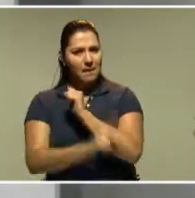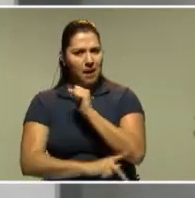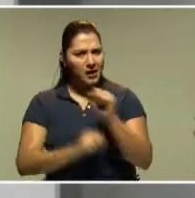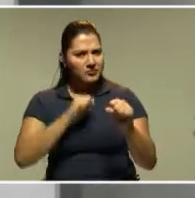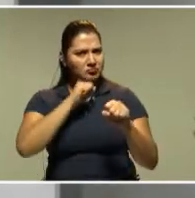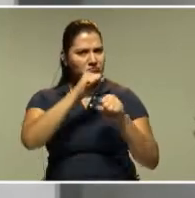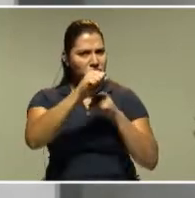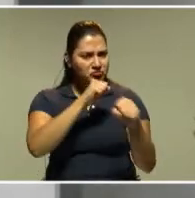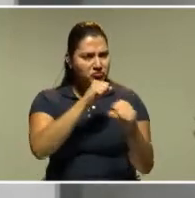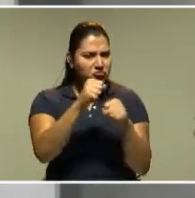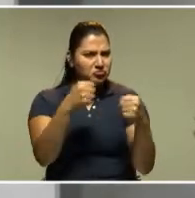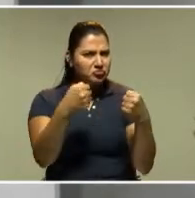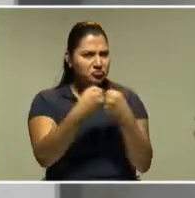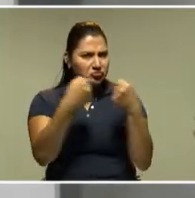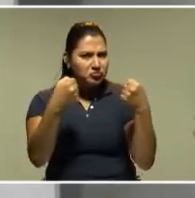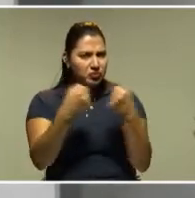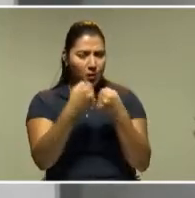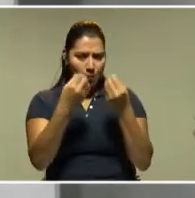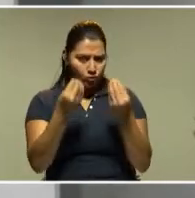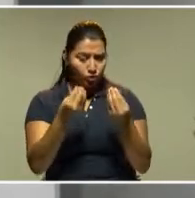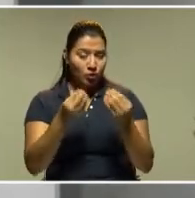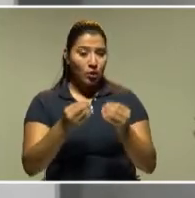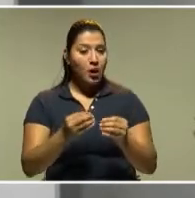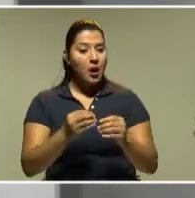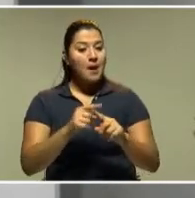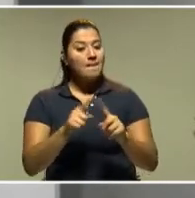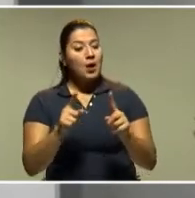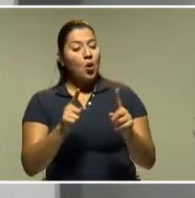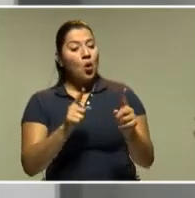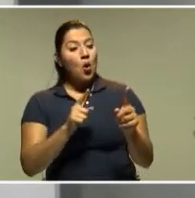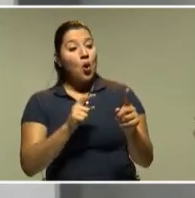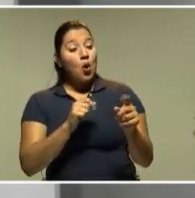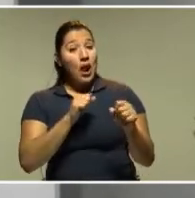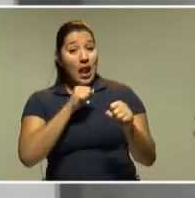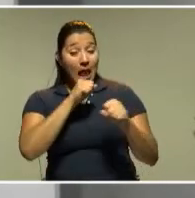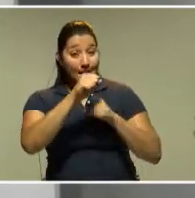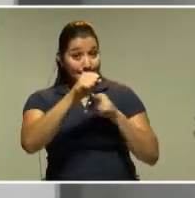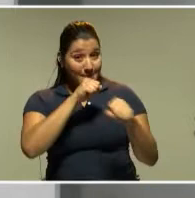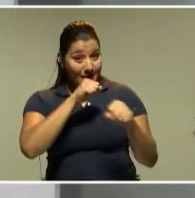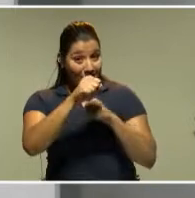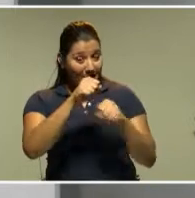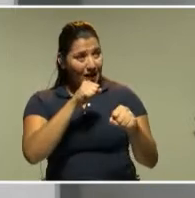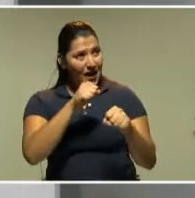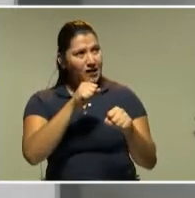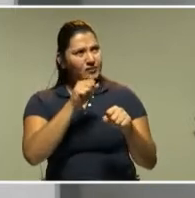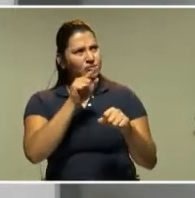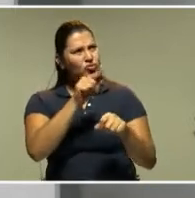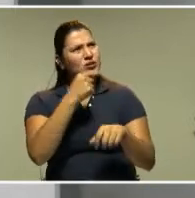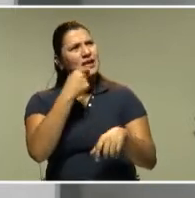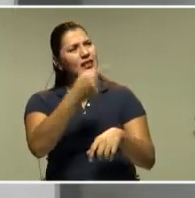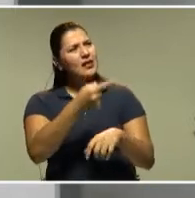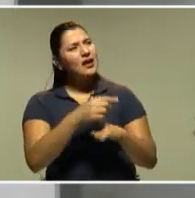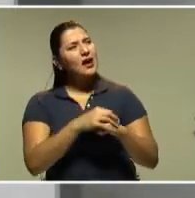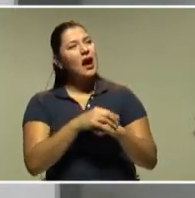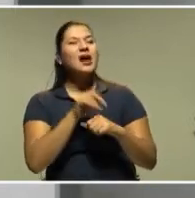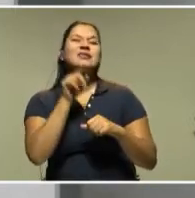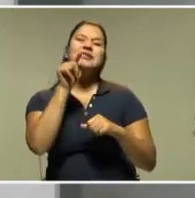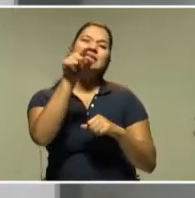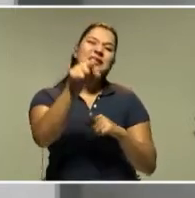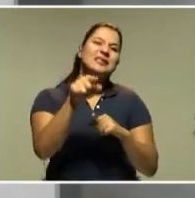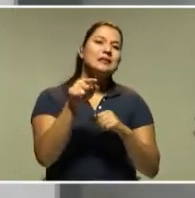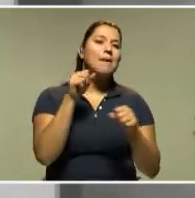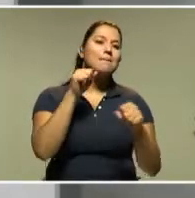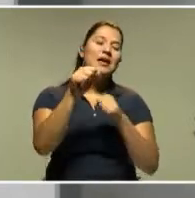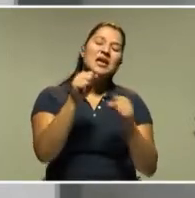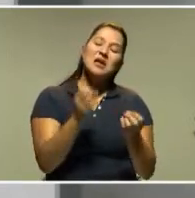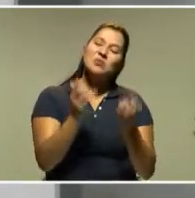muchas peleadoras. La competencia, o mejor dicho, la pelea que usted diga, esta me marcó, ir a este país para